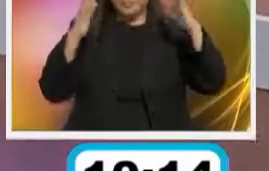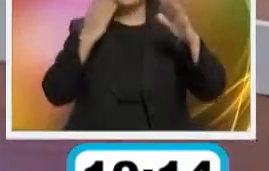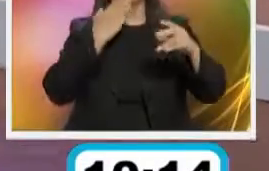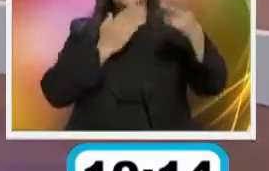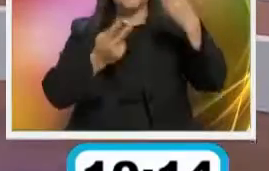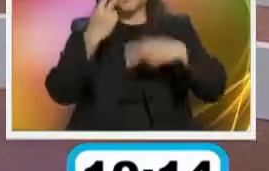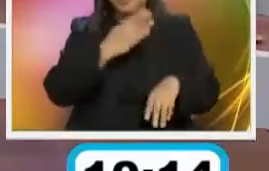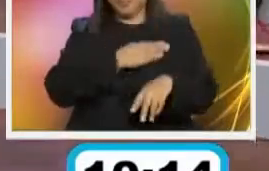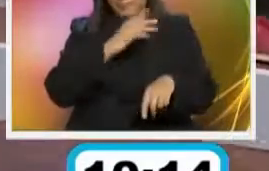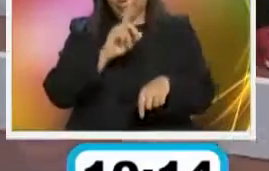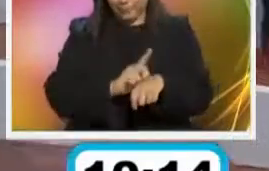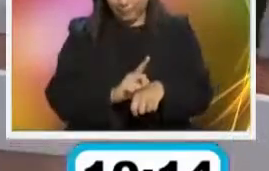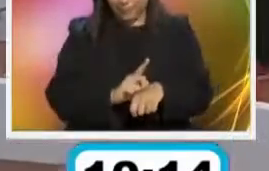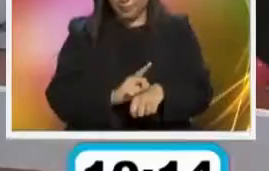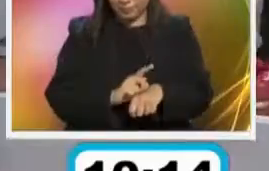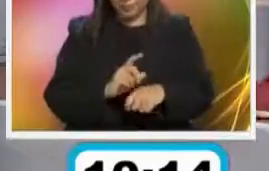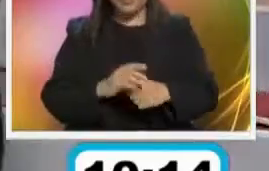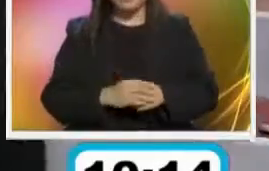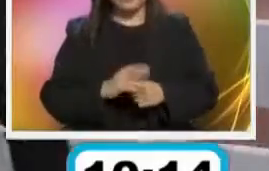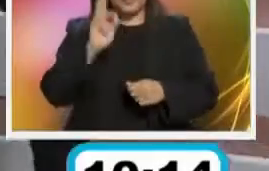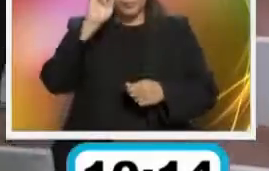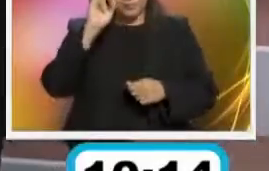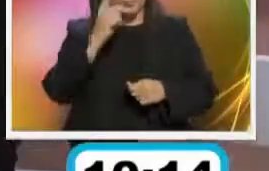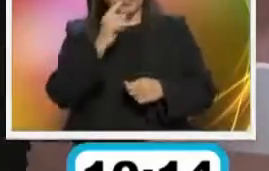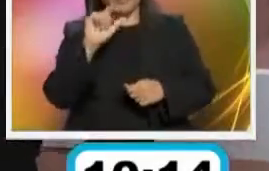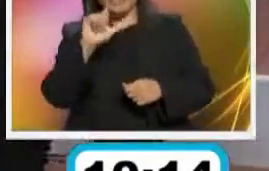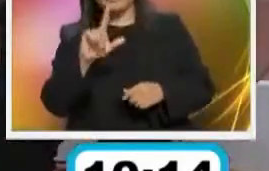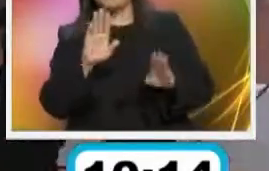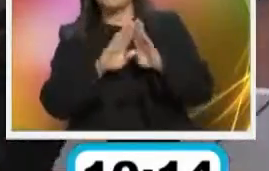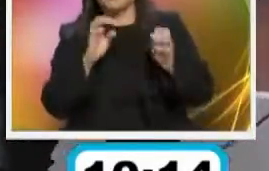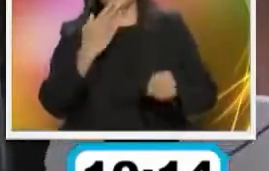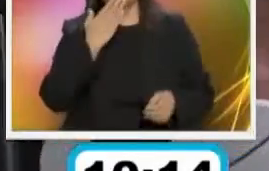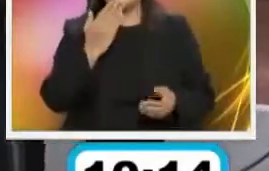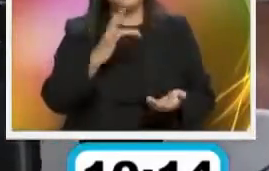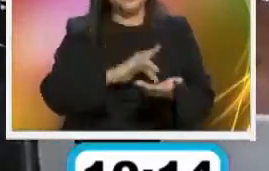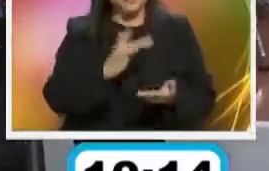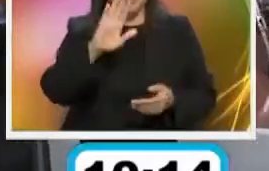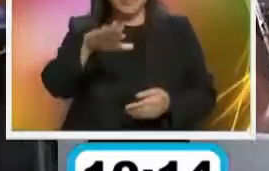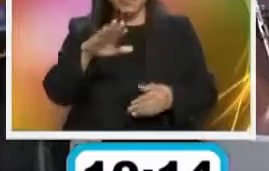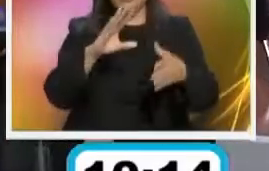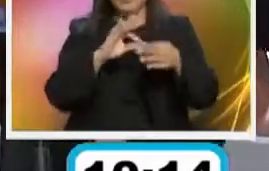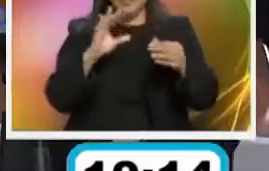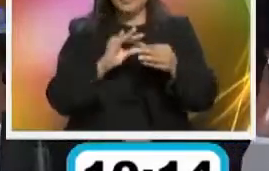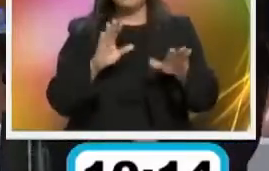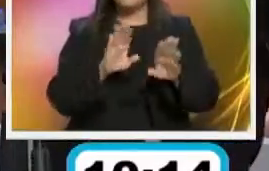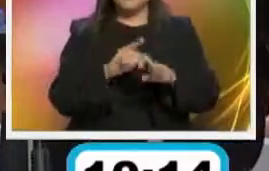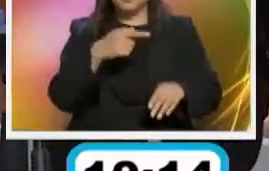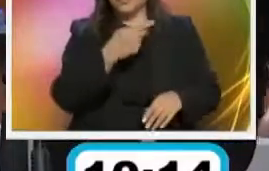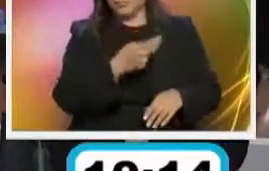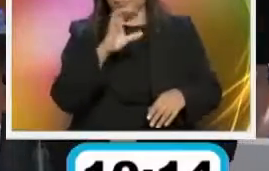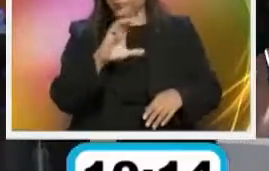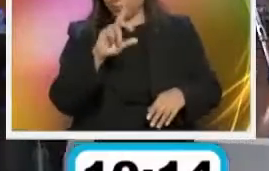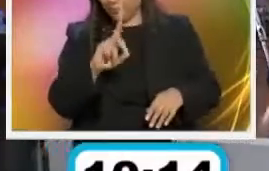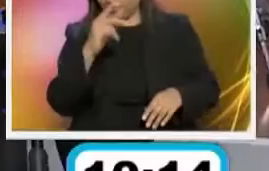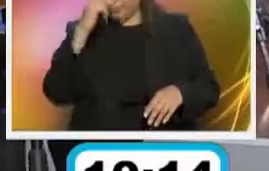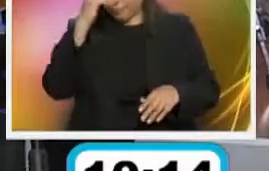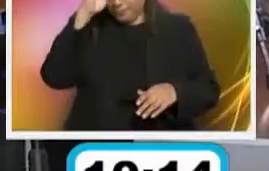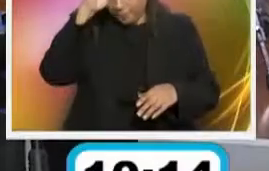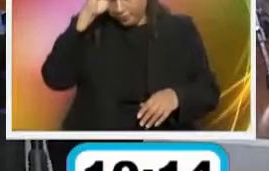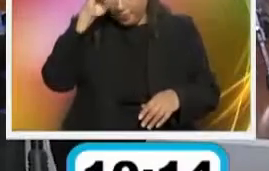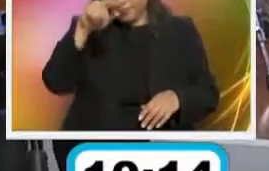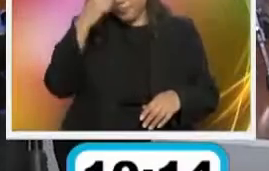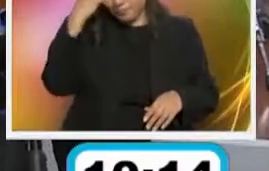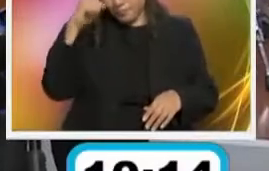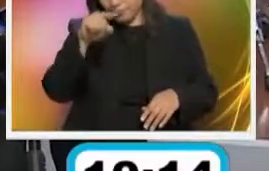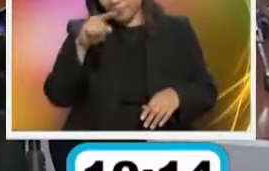Bienvenidos, buenos días. Hola, ¿qué ¿Cómo tal? están? Muy bien, muchas gracias. Oye, cuéntame acerca de este disco que me imagino que para ustedes